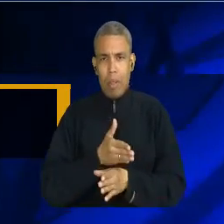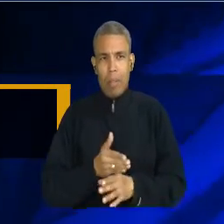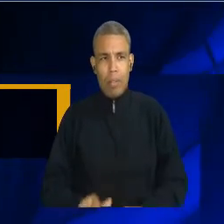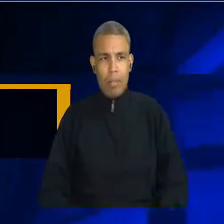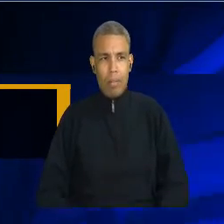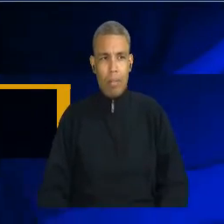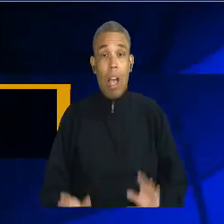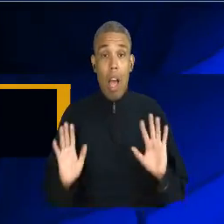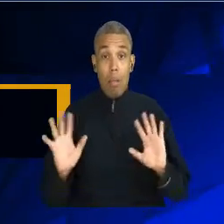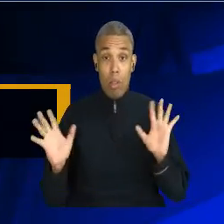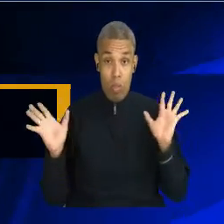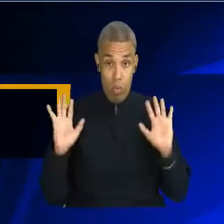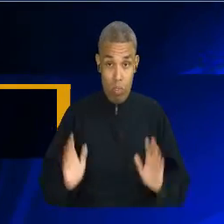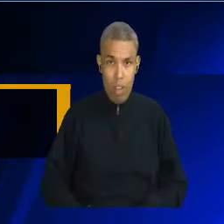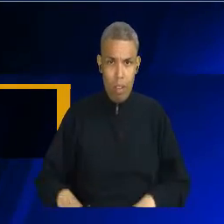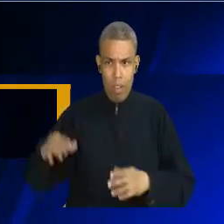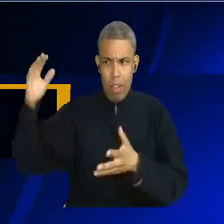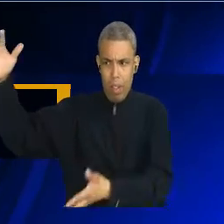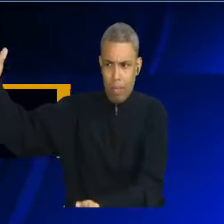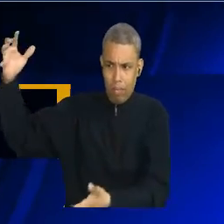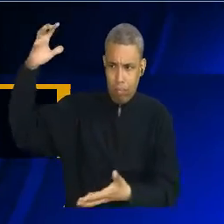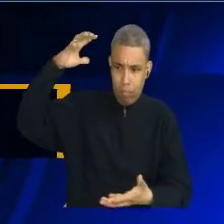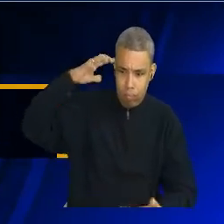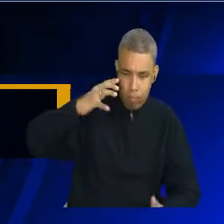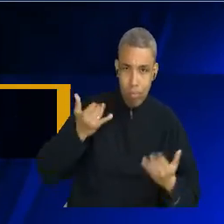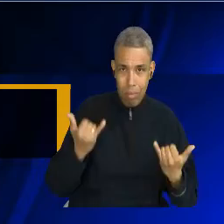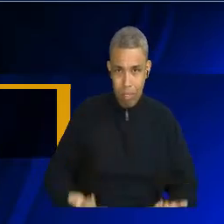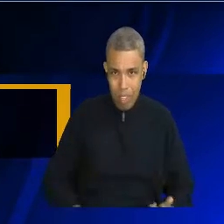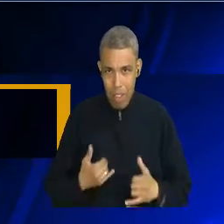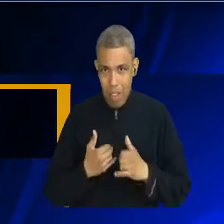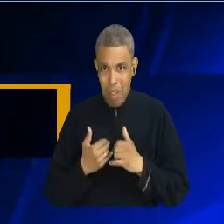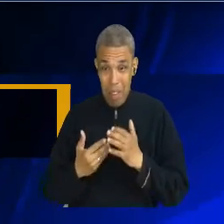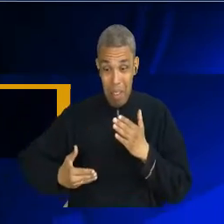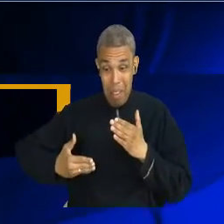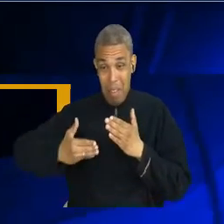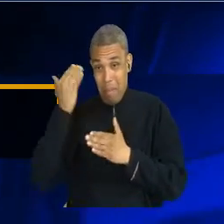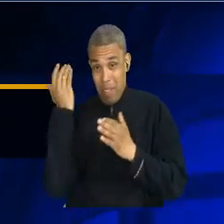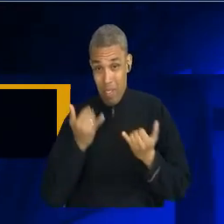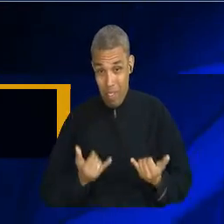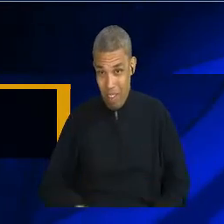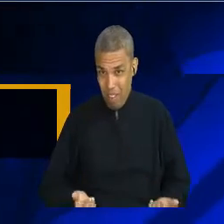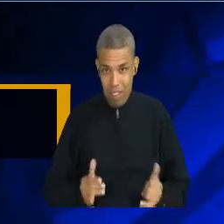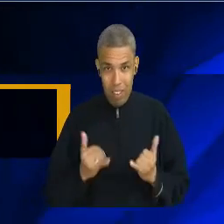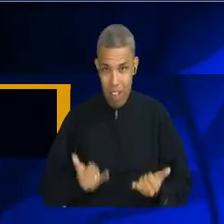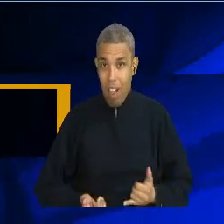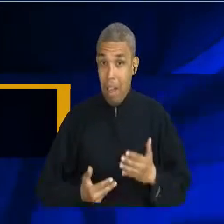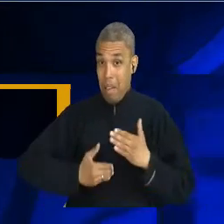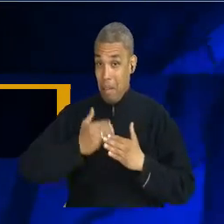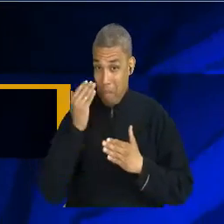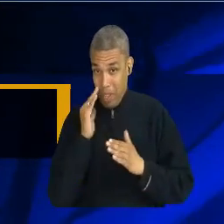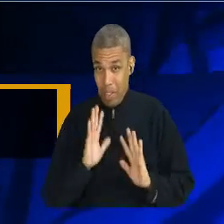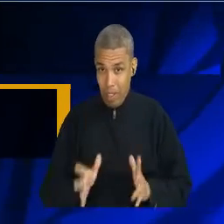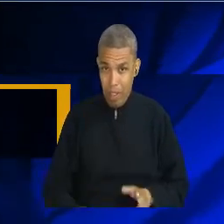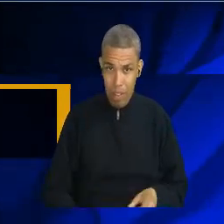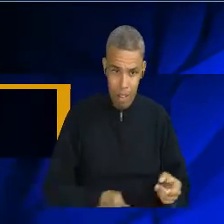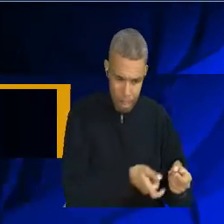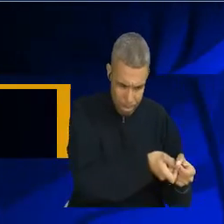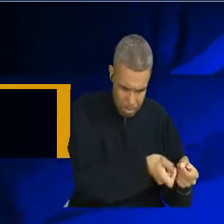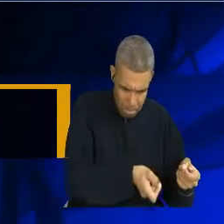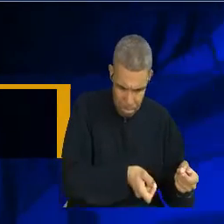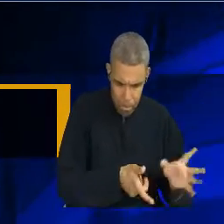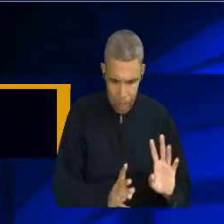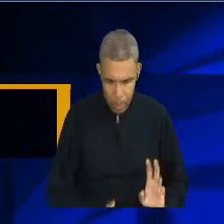aquí y ya el contratista empieza lo que son labores en el estadio para la instalación. Sí, señor, ya, y la instalación, pues lo